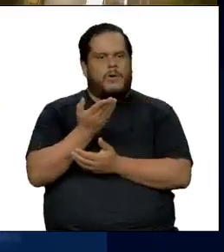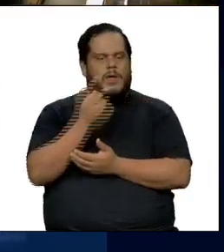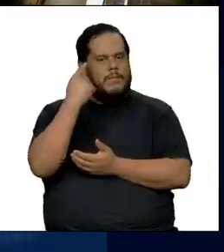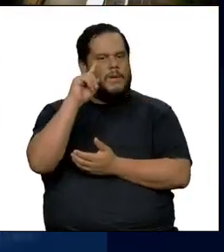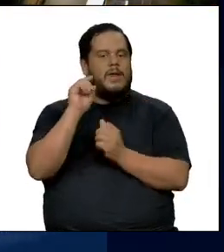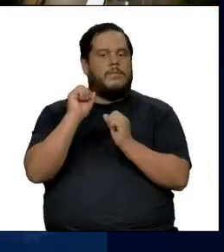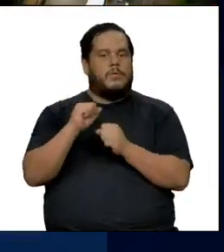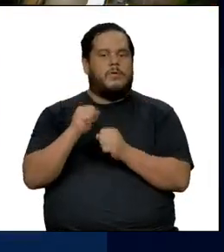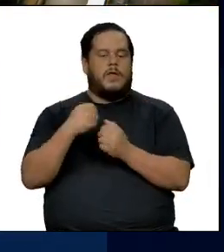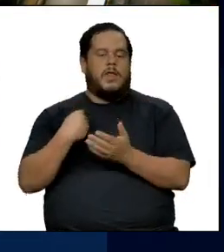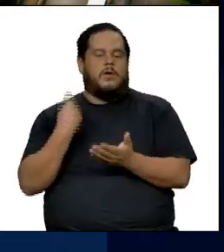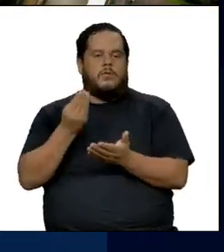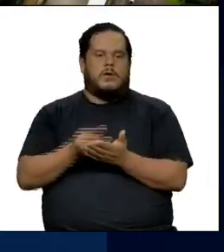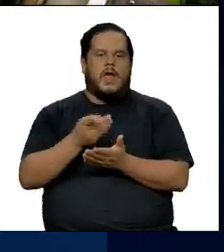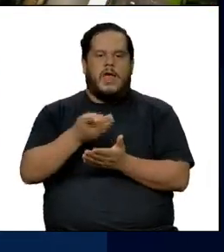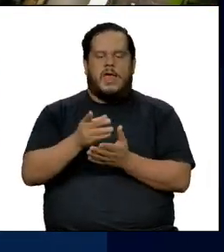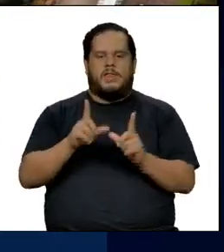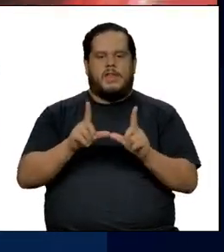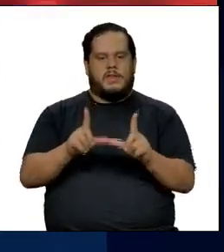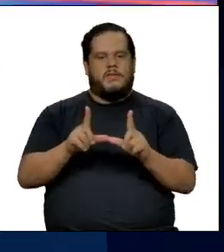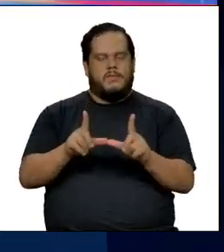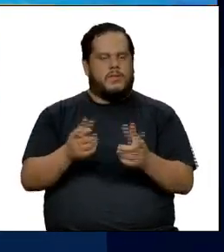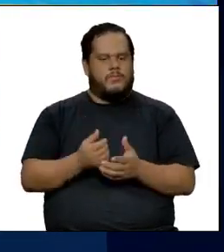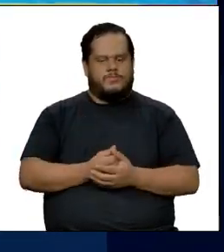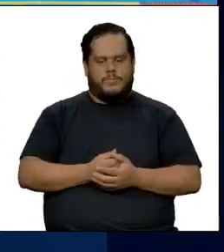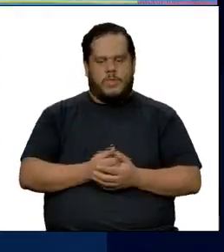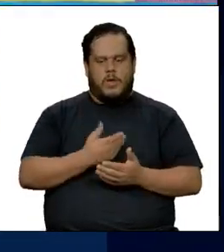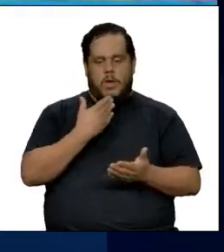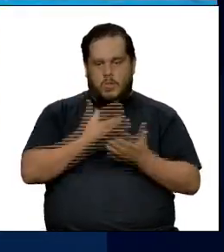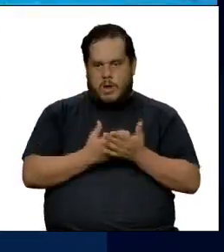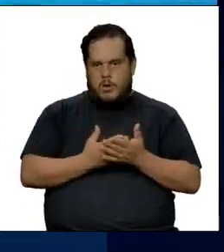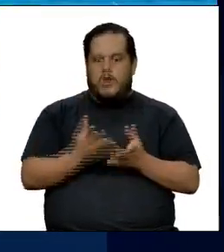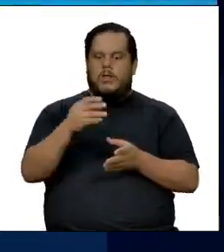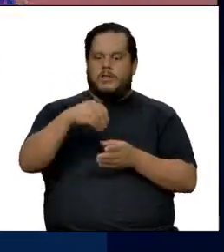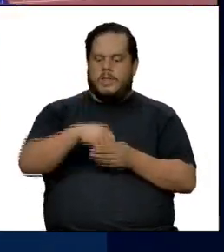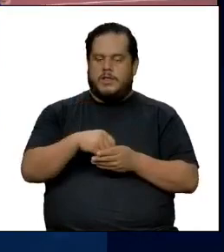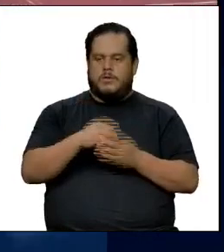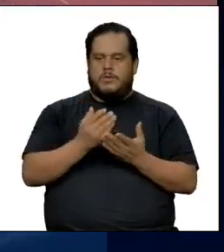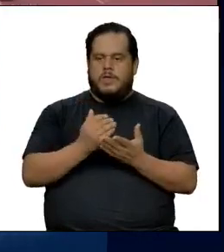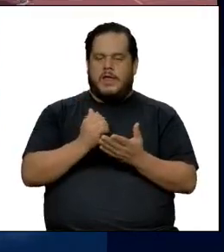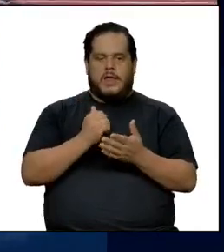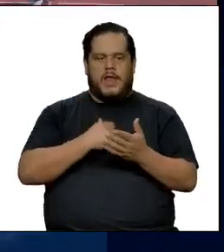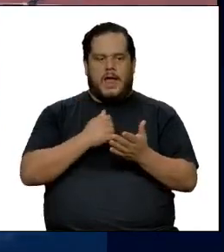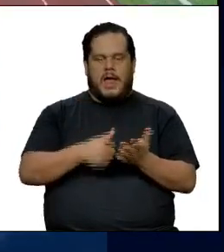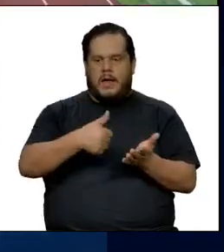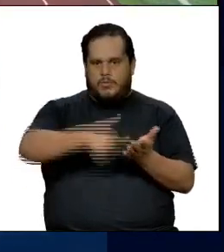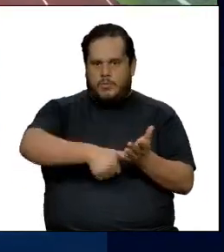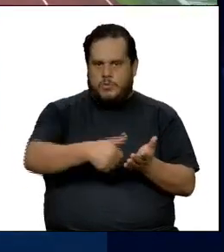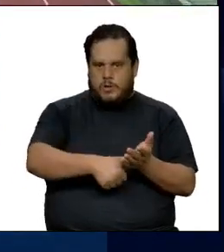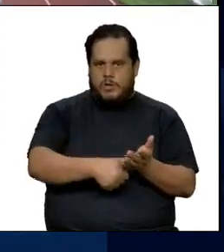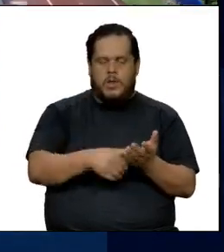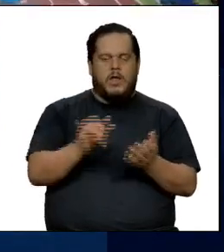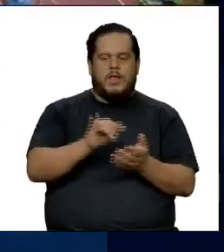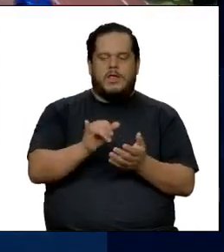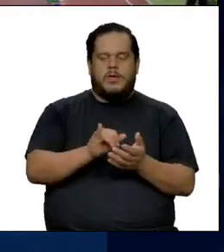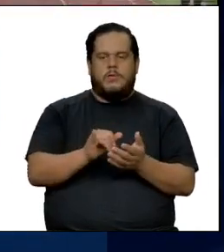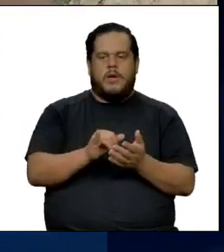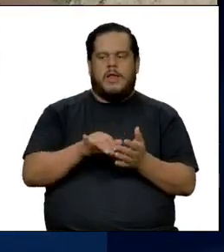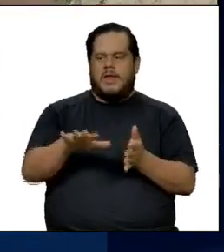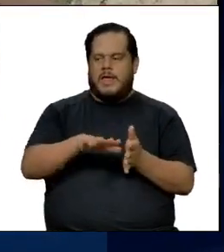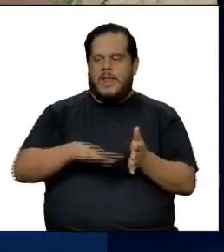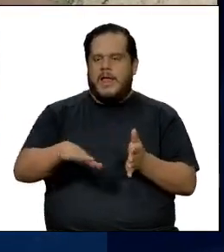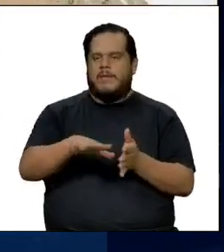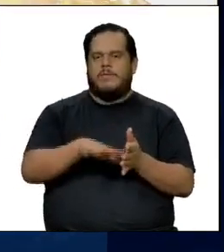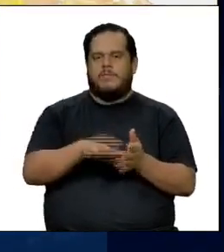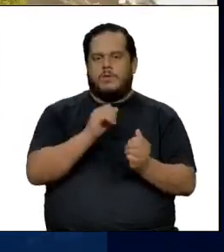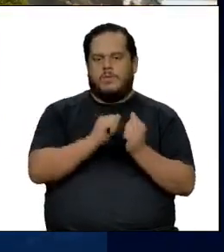para poder otorgar esta certificación? Bueno, dentro de la postulación, más allá también de lo que es el ámbito deportivo, ven la